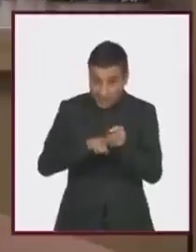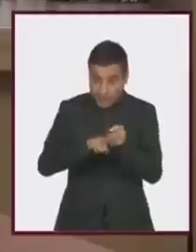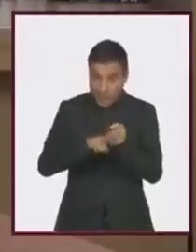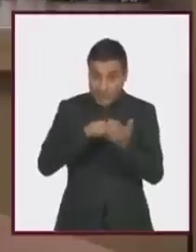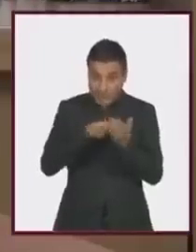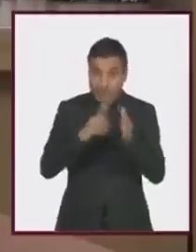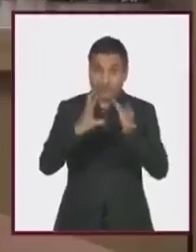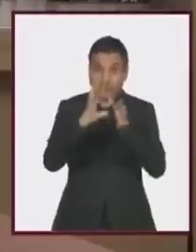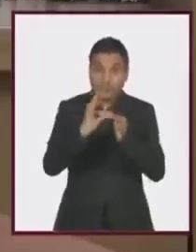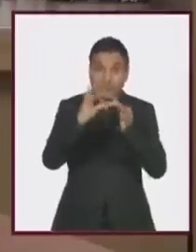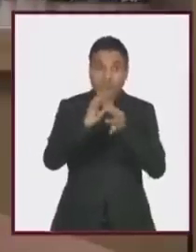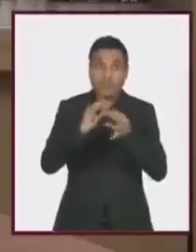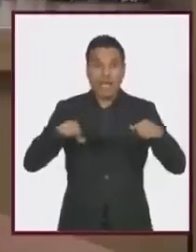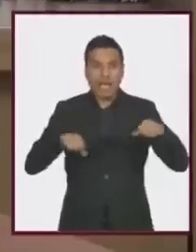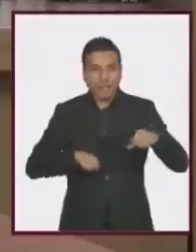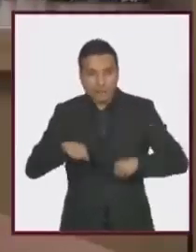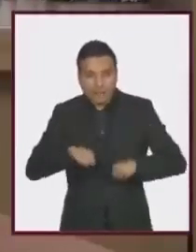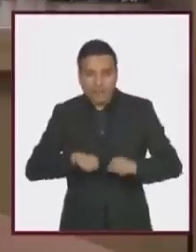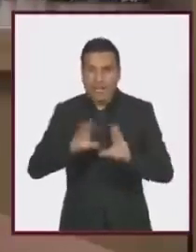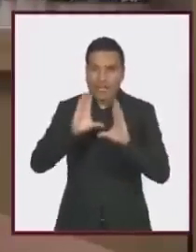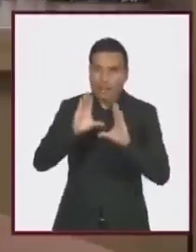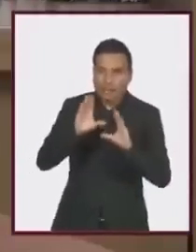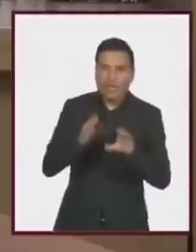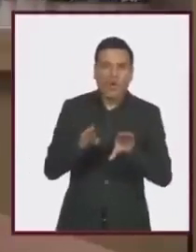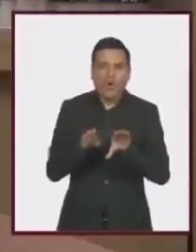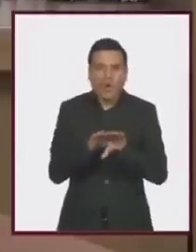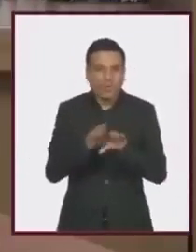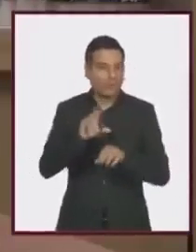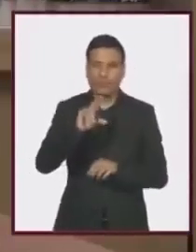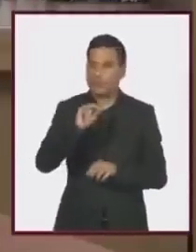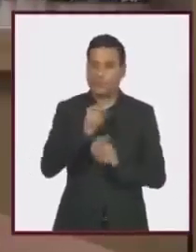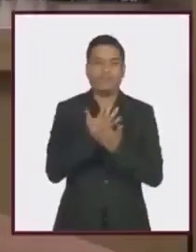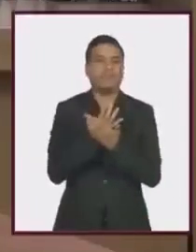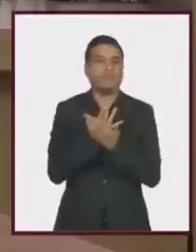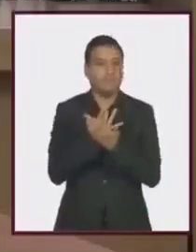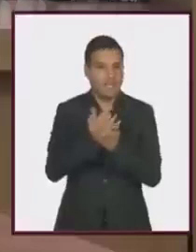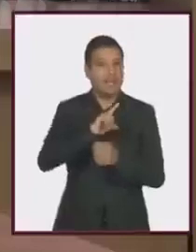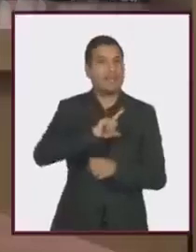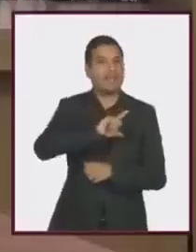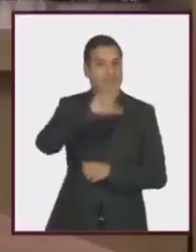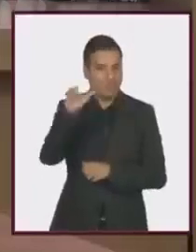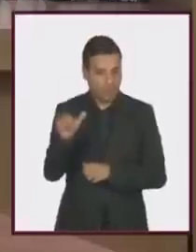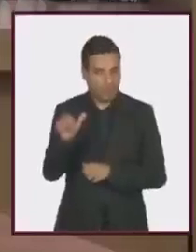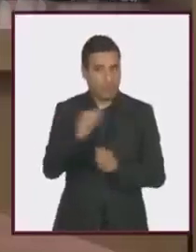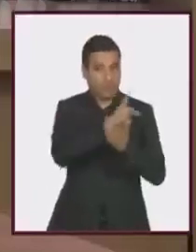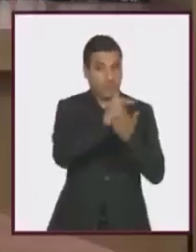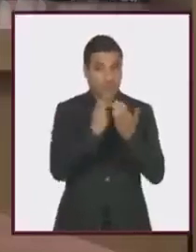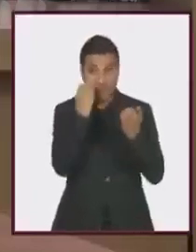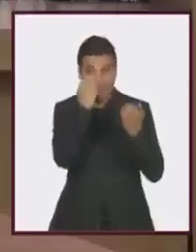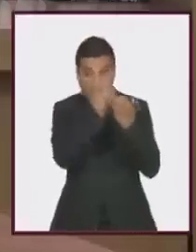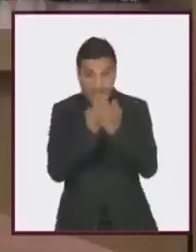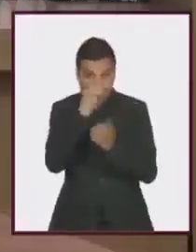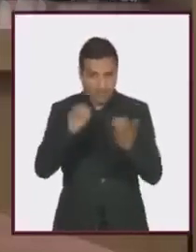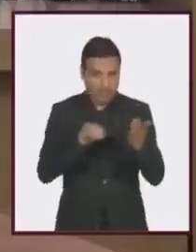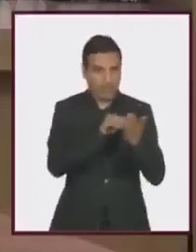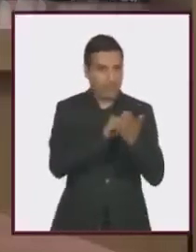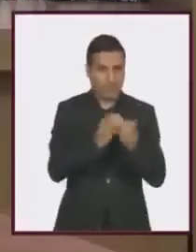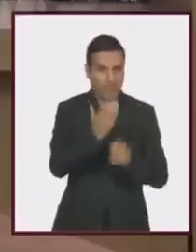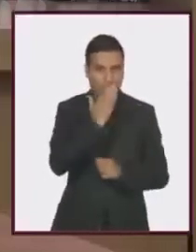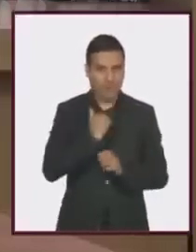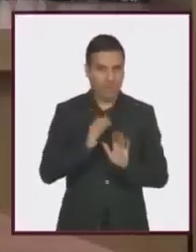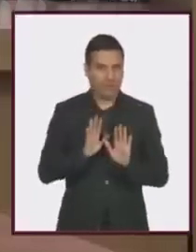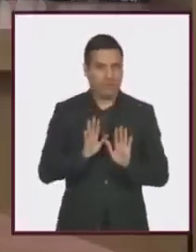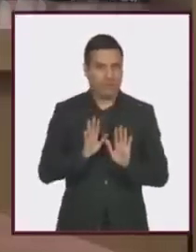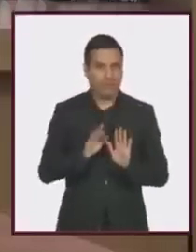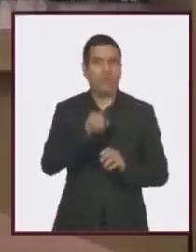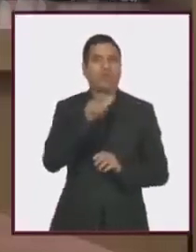planeación didáctica es un momento posterior y que no forma parte del programa analítico. Sí que hay que esbozar